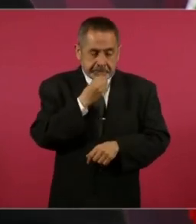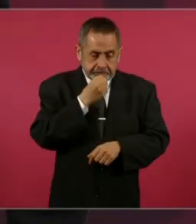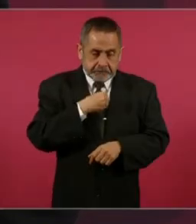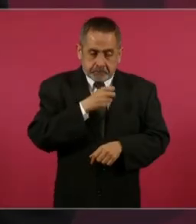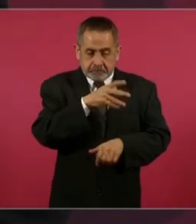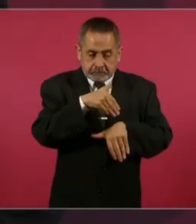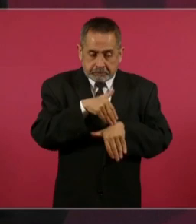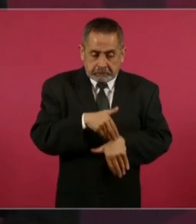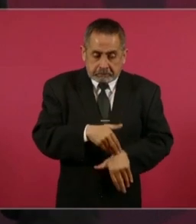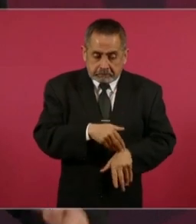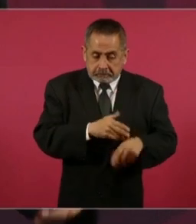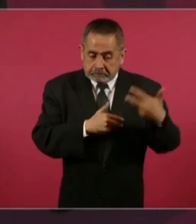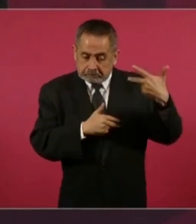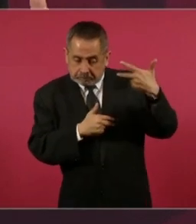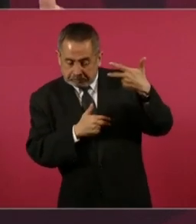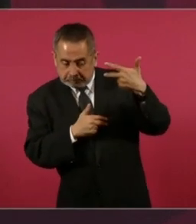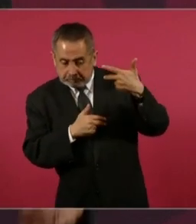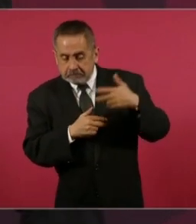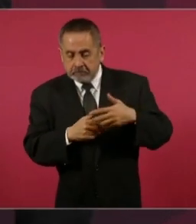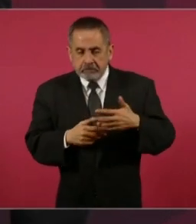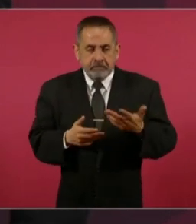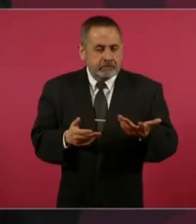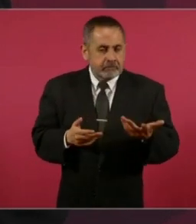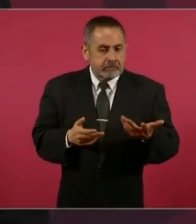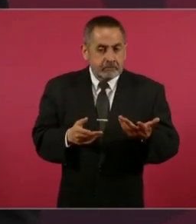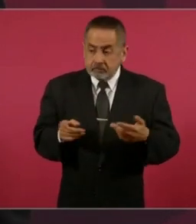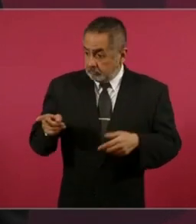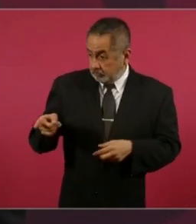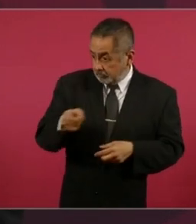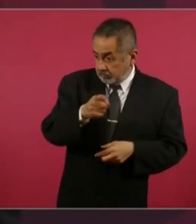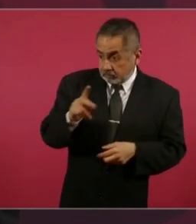modo porque si no salen a